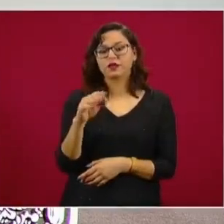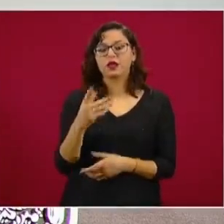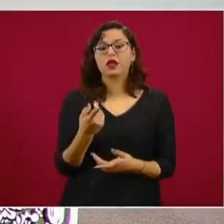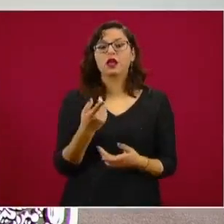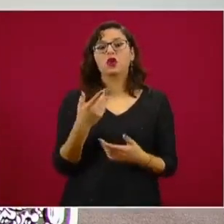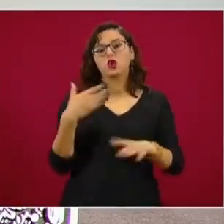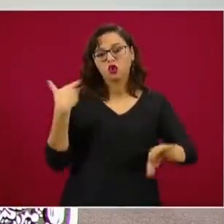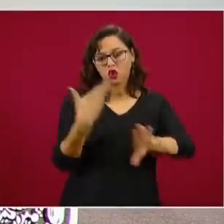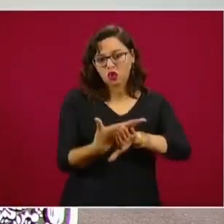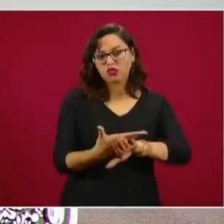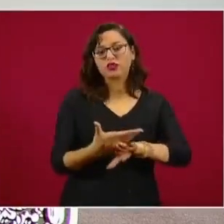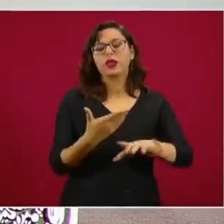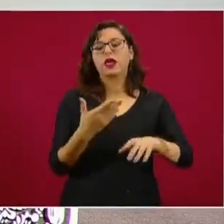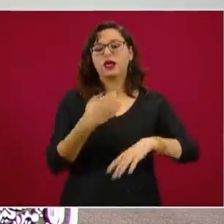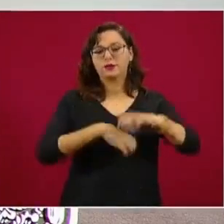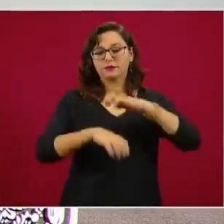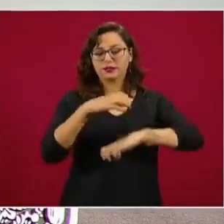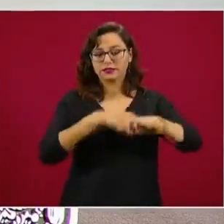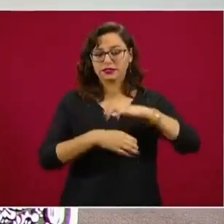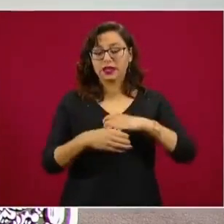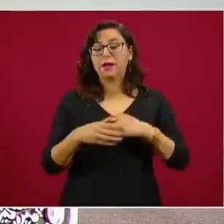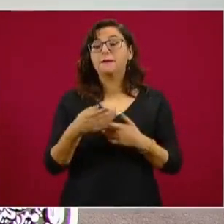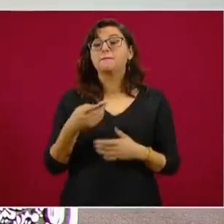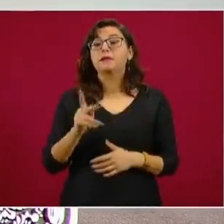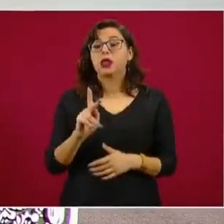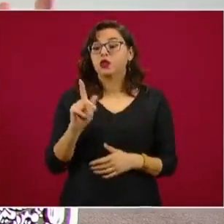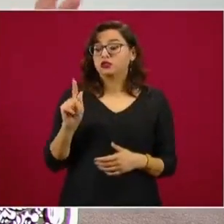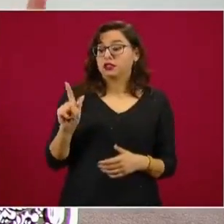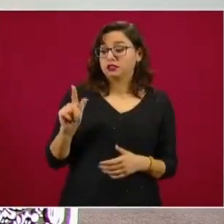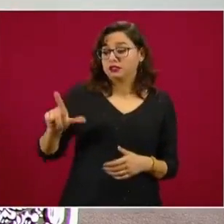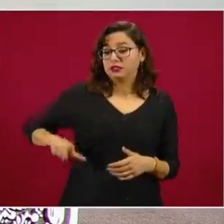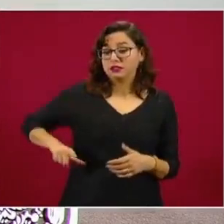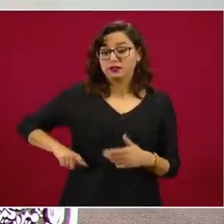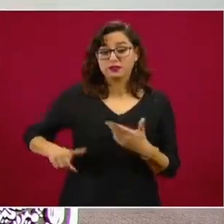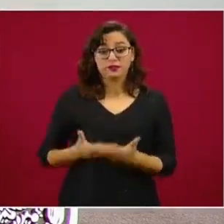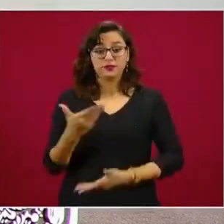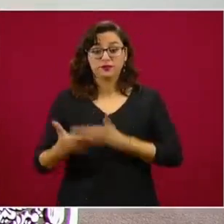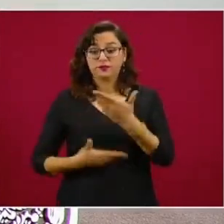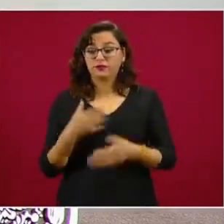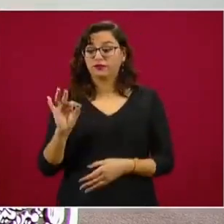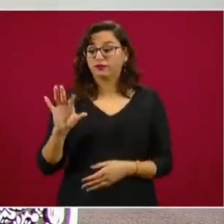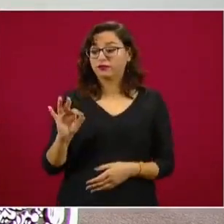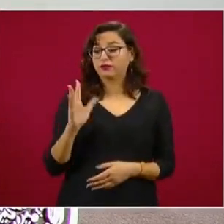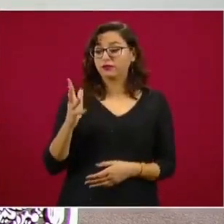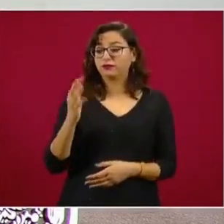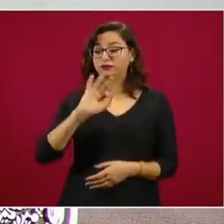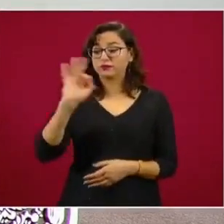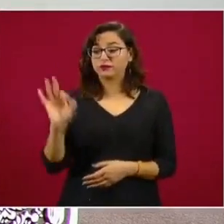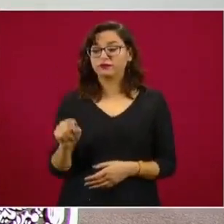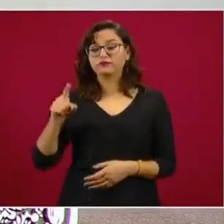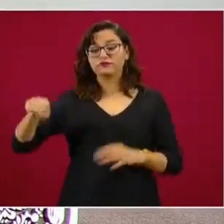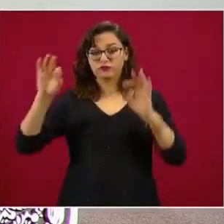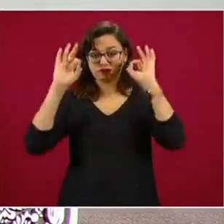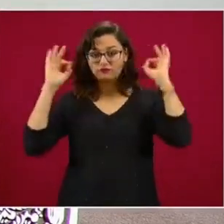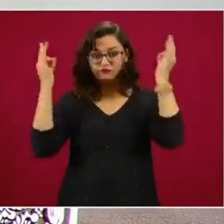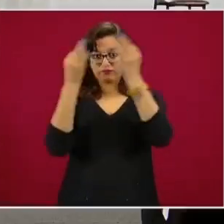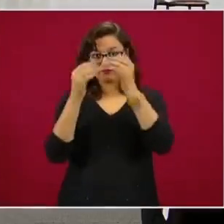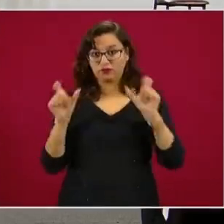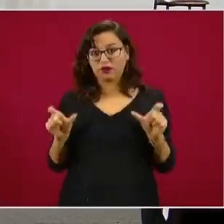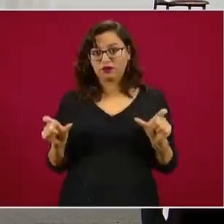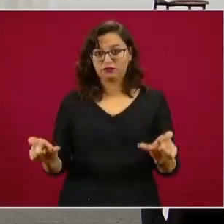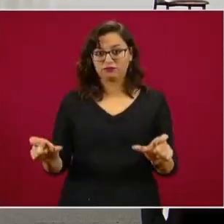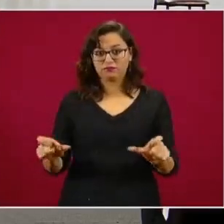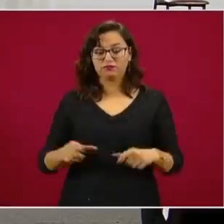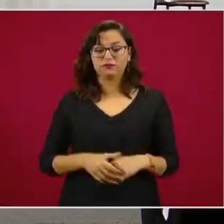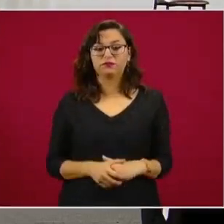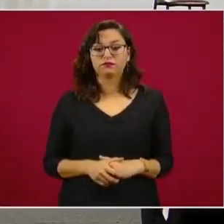empresas, y de esos 70 servidores públicos, 45% son personal de aduanas. ¿Nos